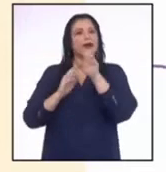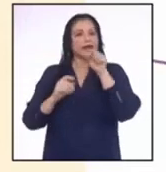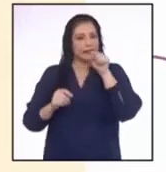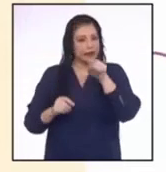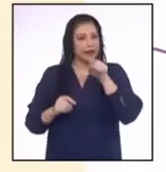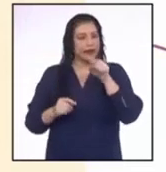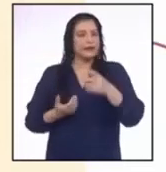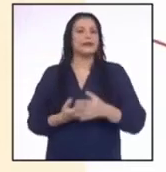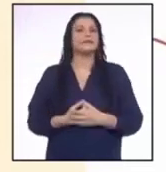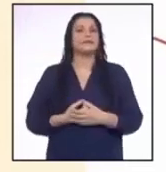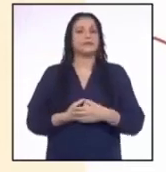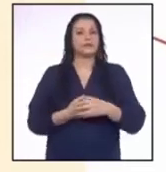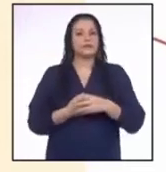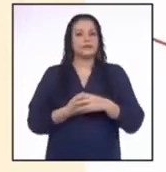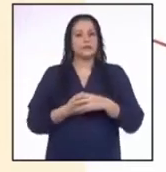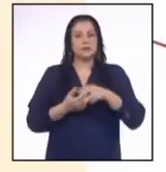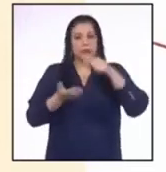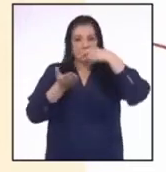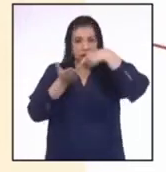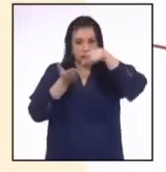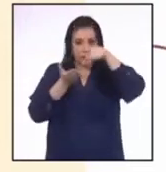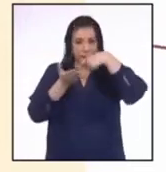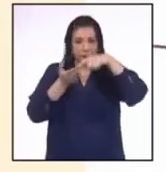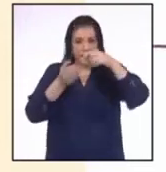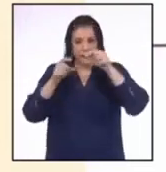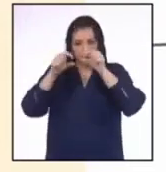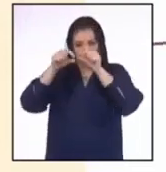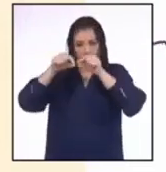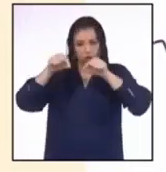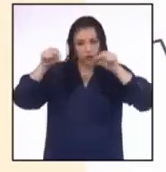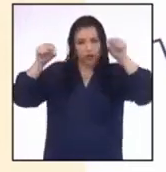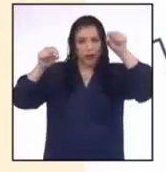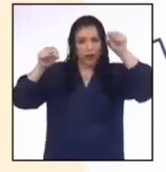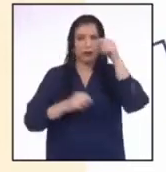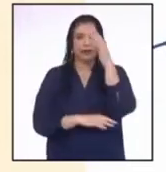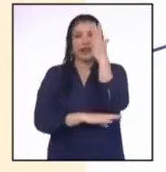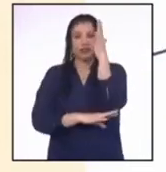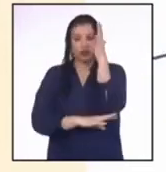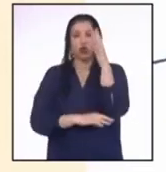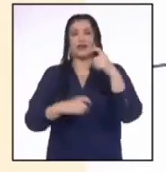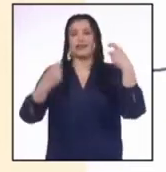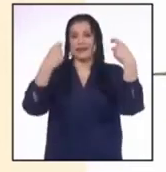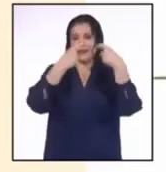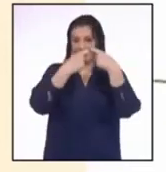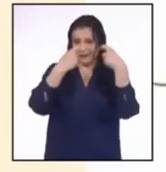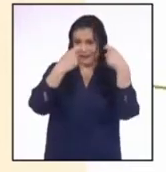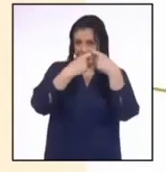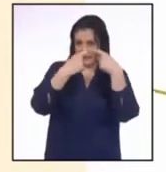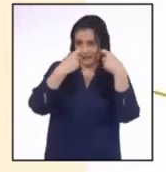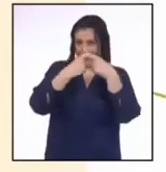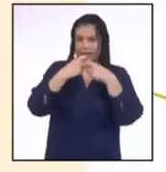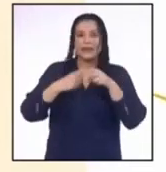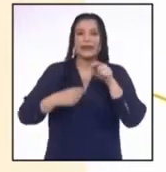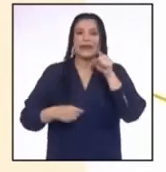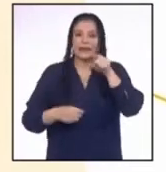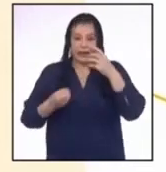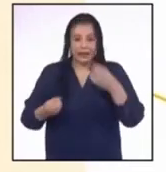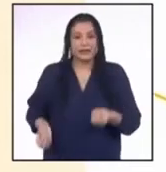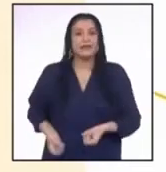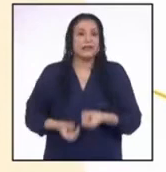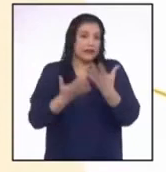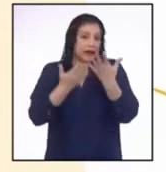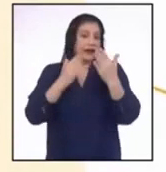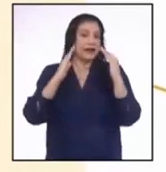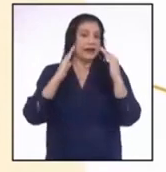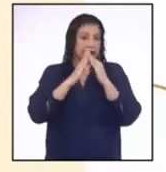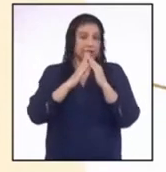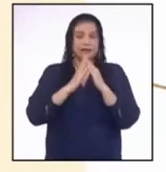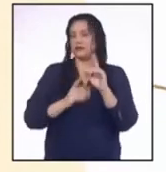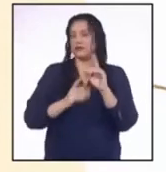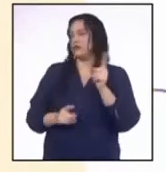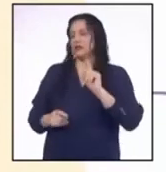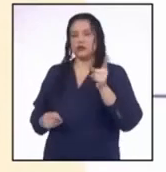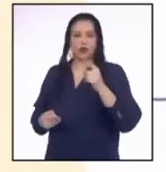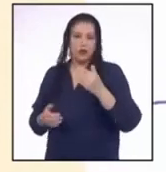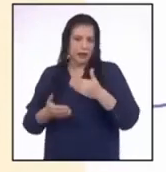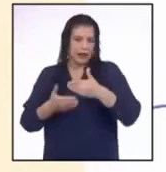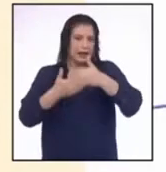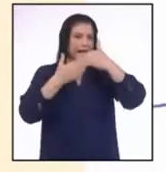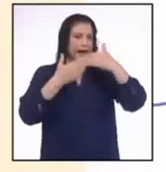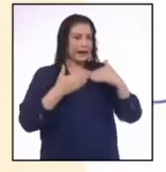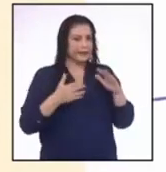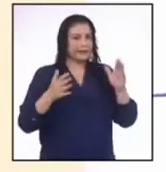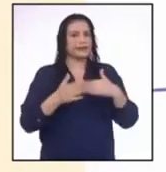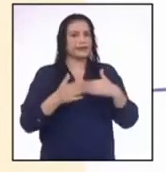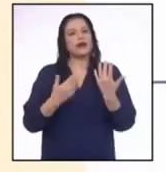ahí es transmitida por los cables de las torres eléctricas. ¿Y así llega a nuestras casas? No, antes llega